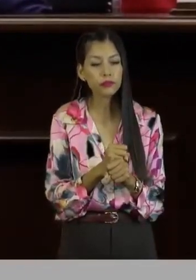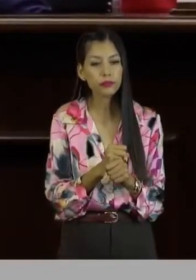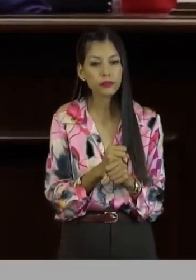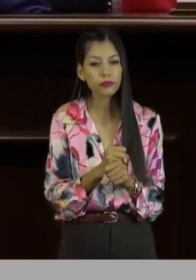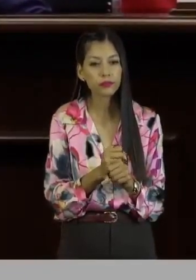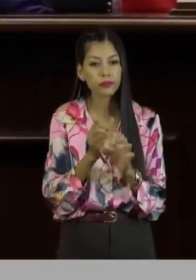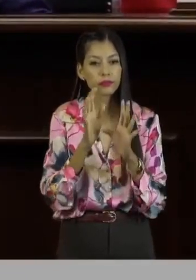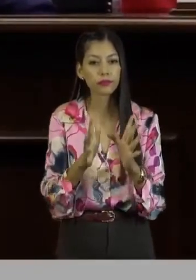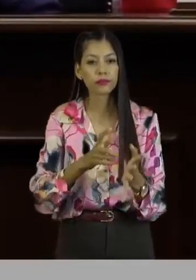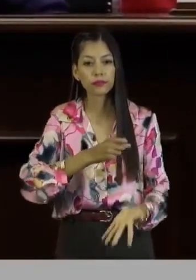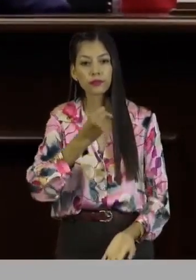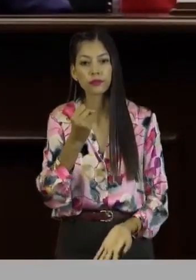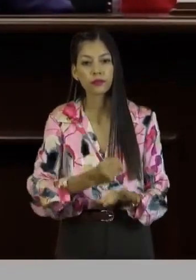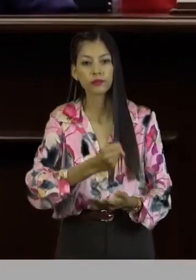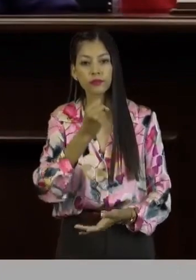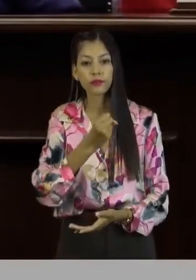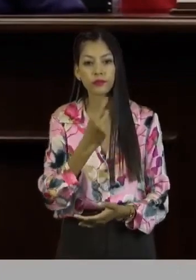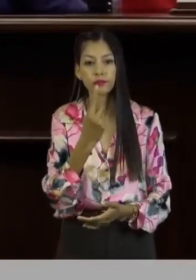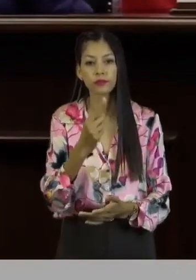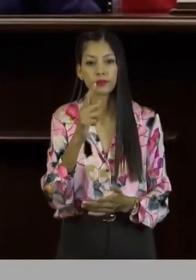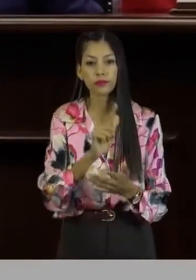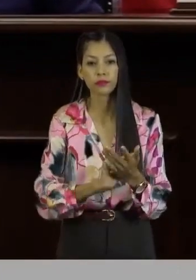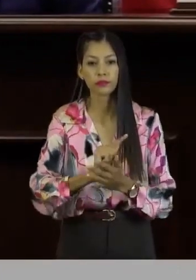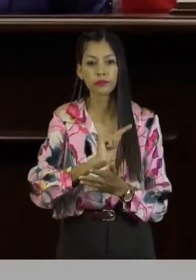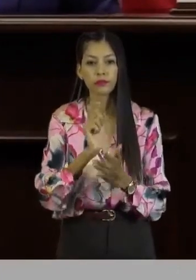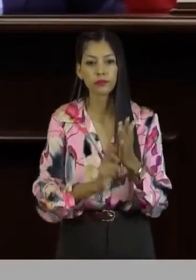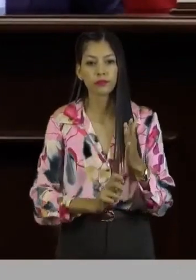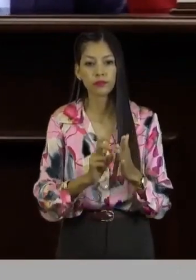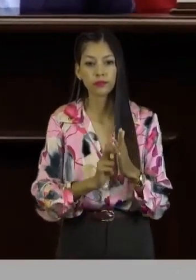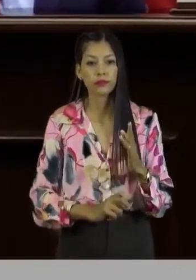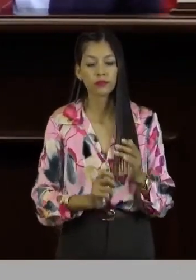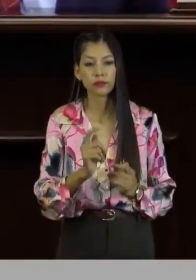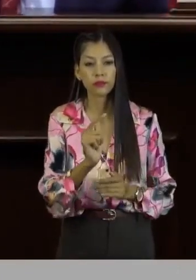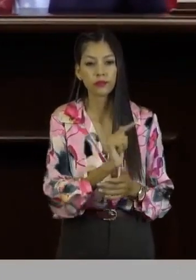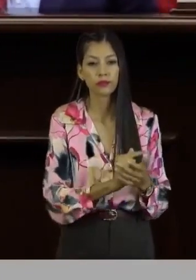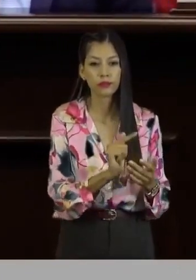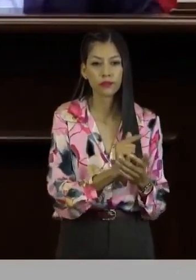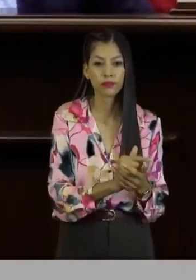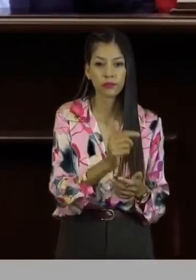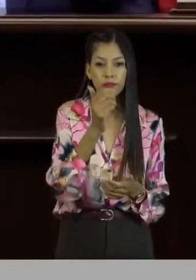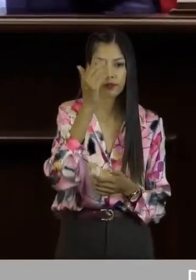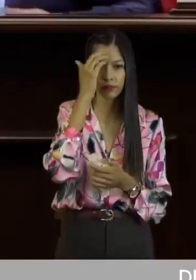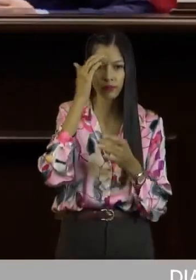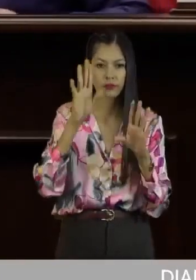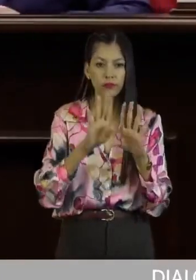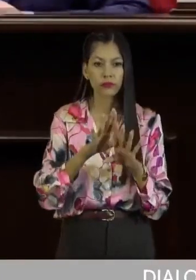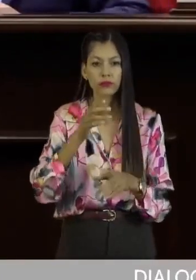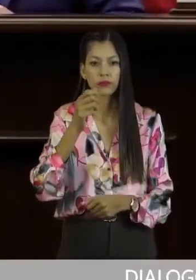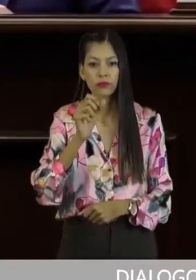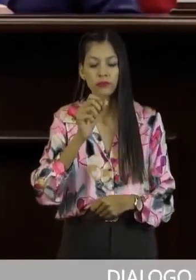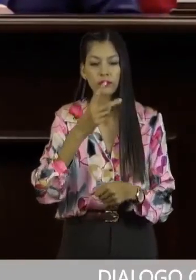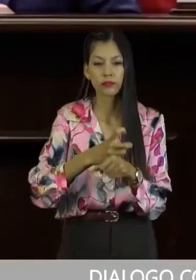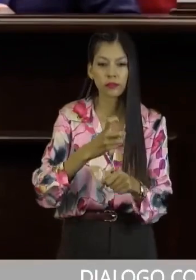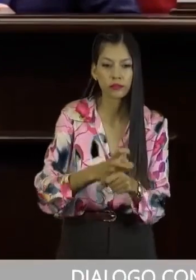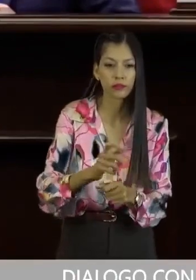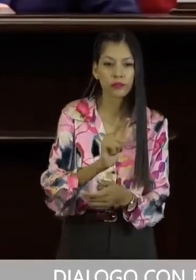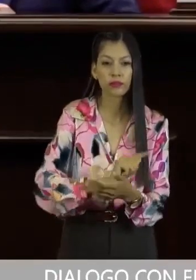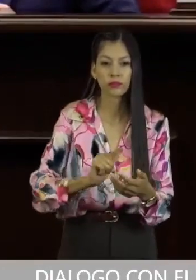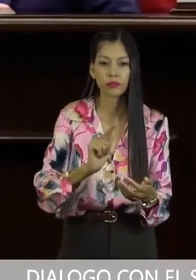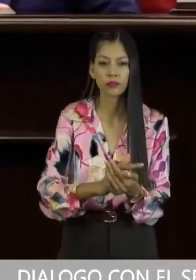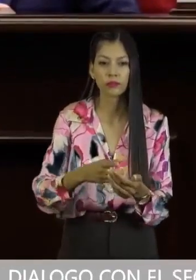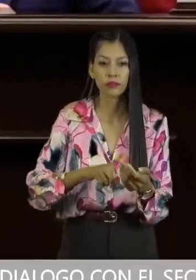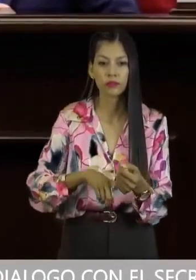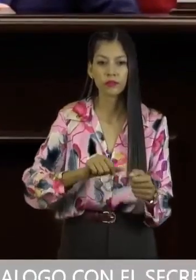se había aprobado una reforma a una serie de leyes de las que se conocen como secundarias, la Ley Orgánica de la